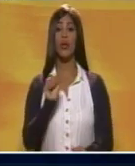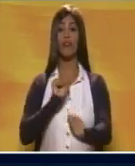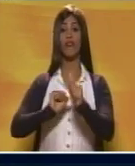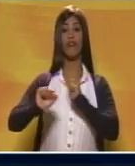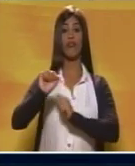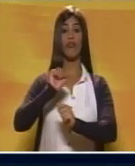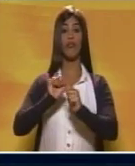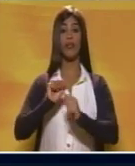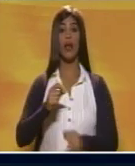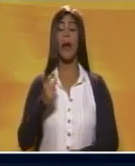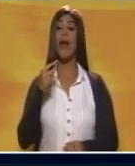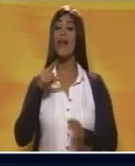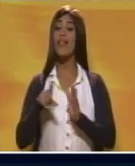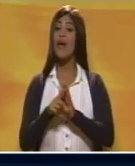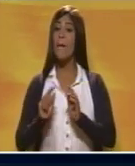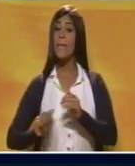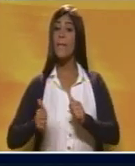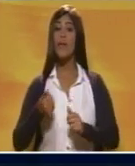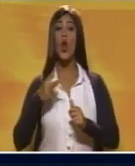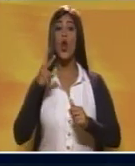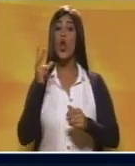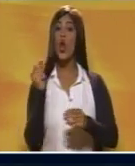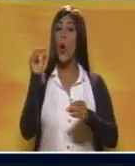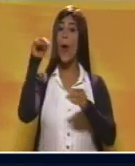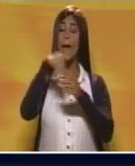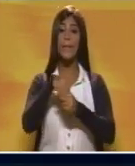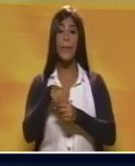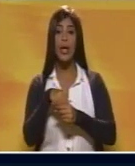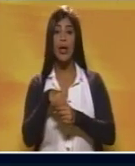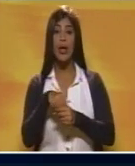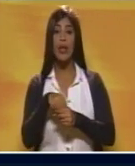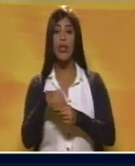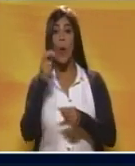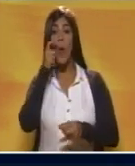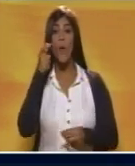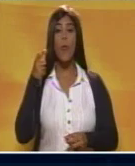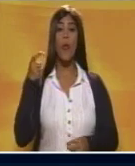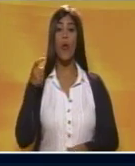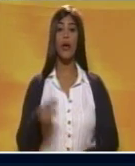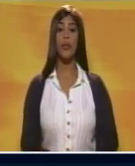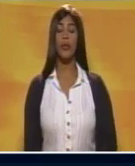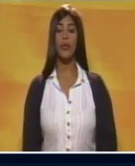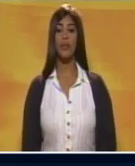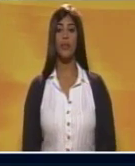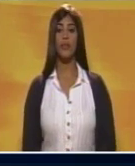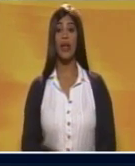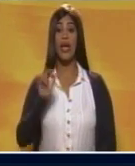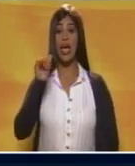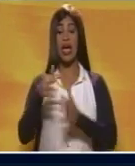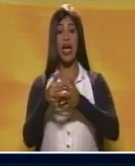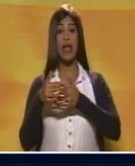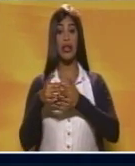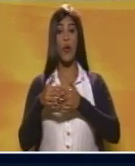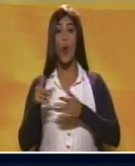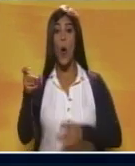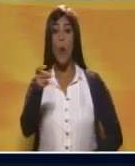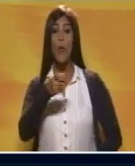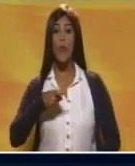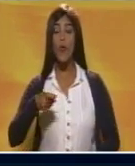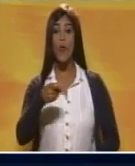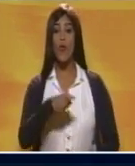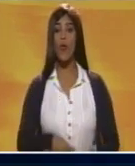defendiendo el principio de no intervención de los pueblos. Y ellos están